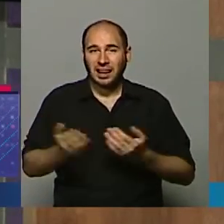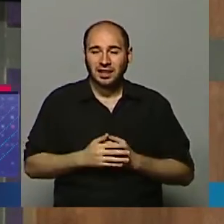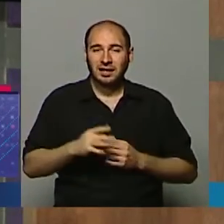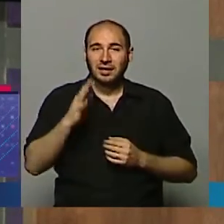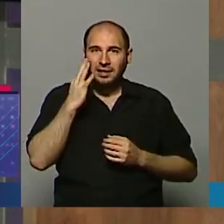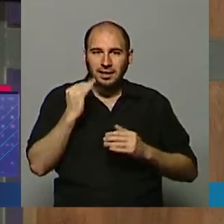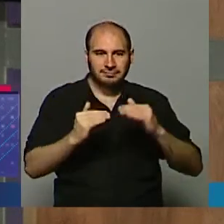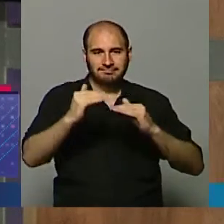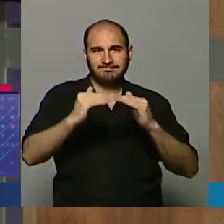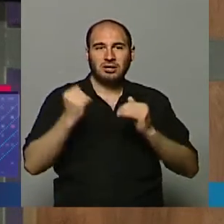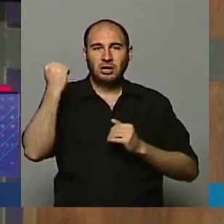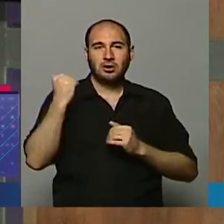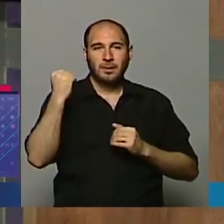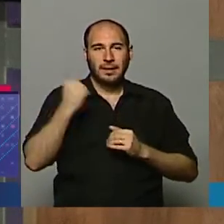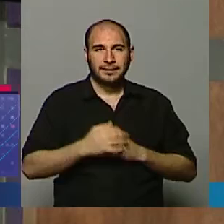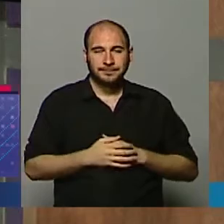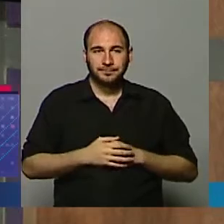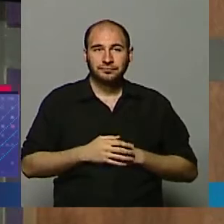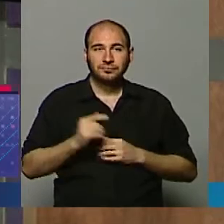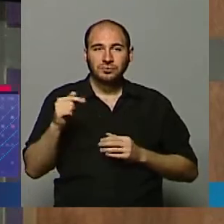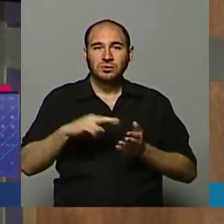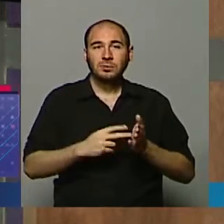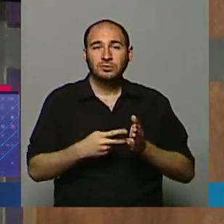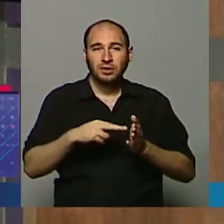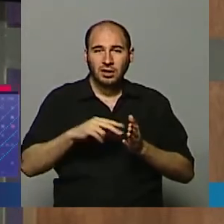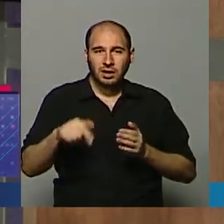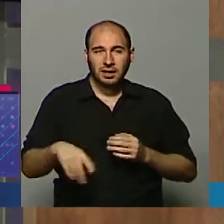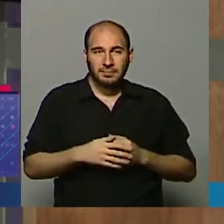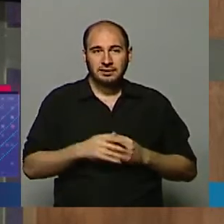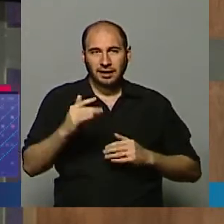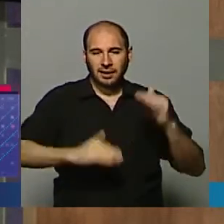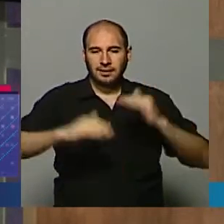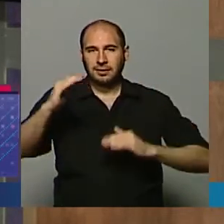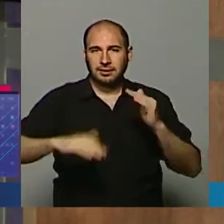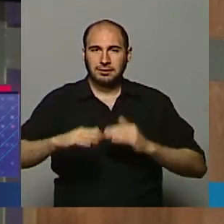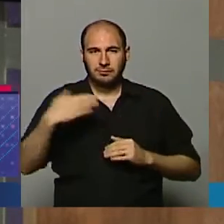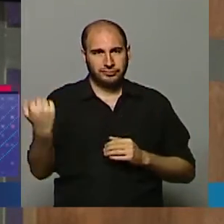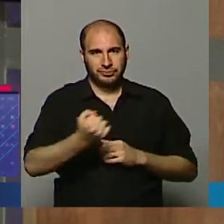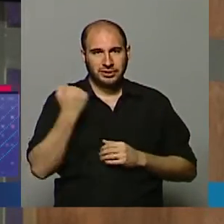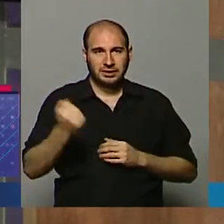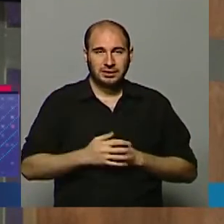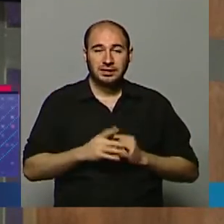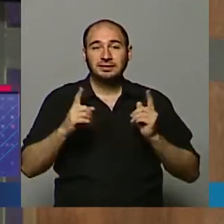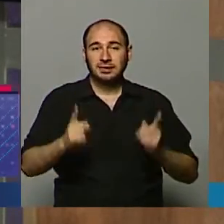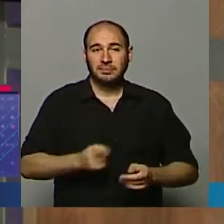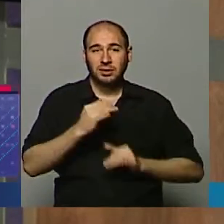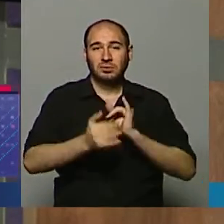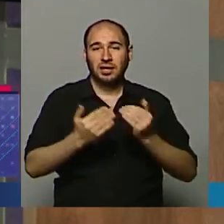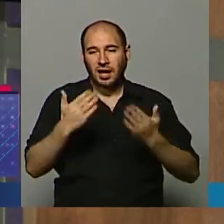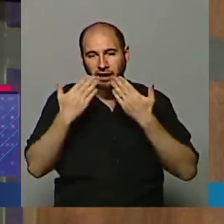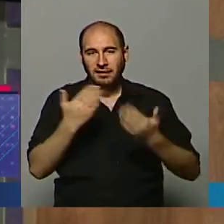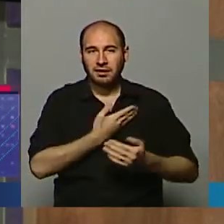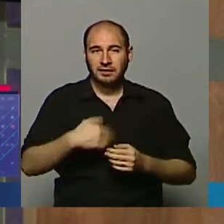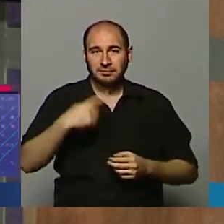intentar equilibrar la economía que tiene una situación de desestabilidad sumamente grande. A la vez viene hablando con el Fondo